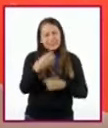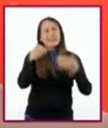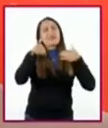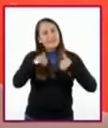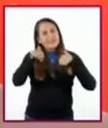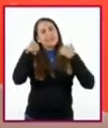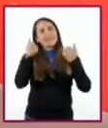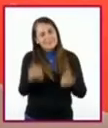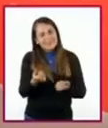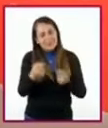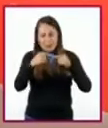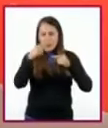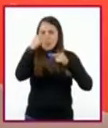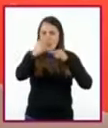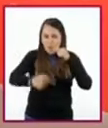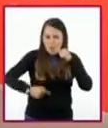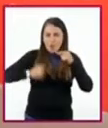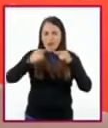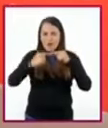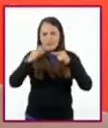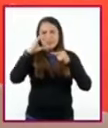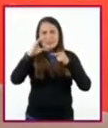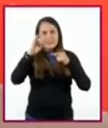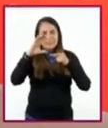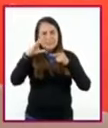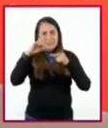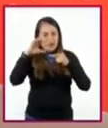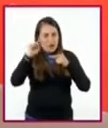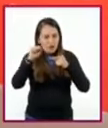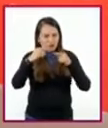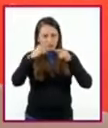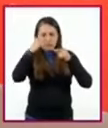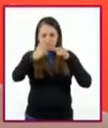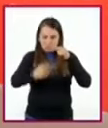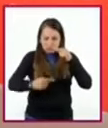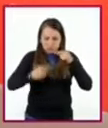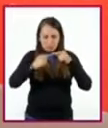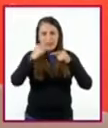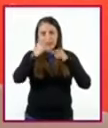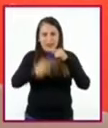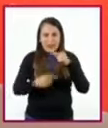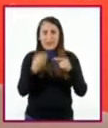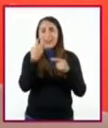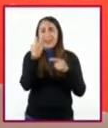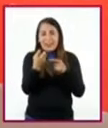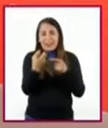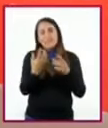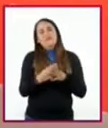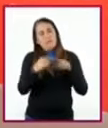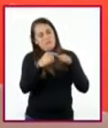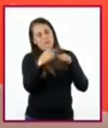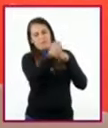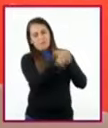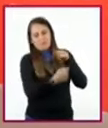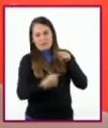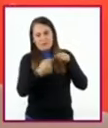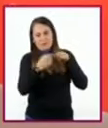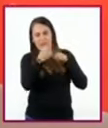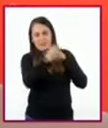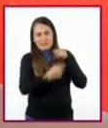que el proceso dinámico de los ciclos biogeoquímicos es lo que nos permite la circulación de los